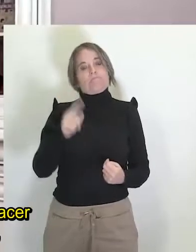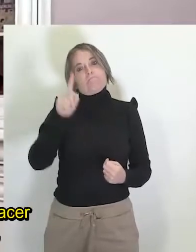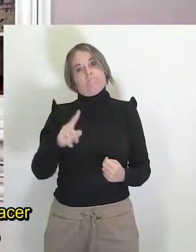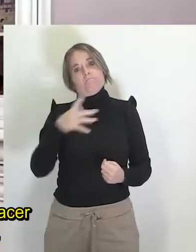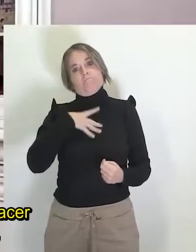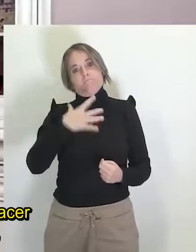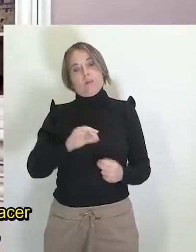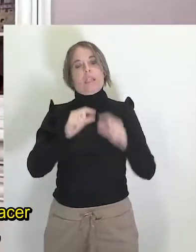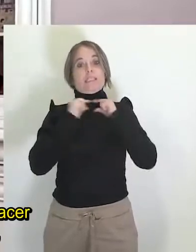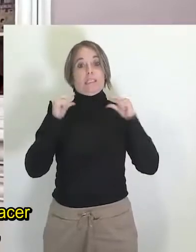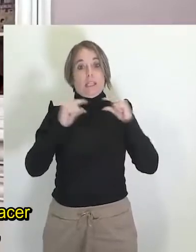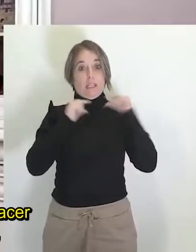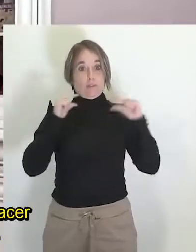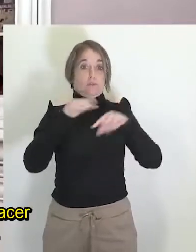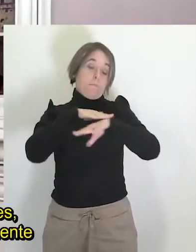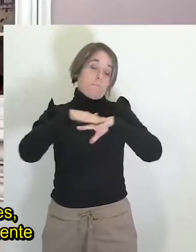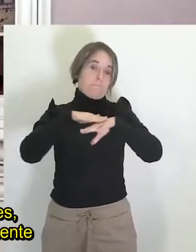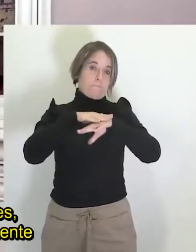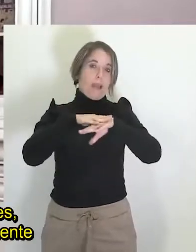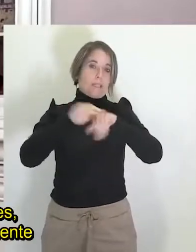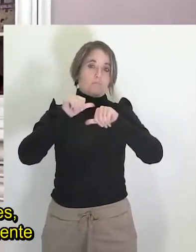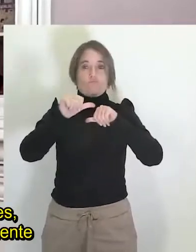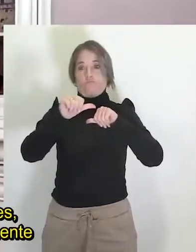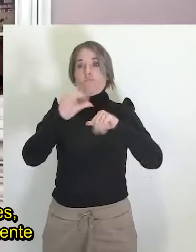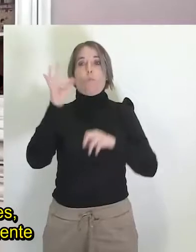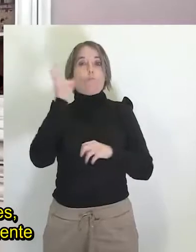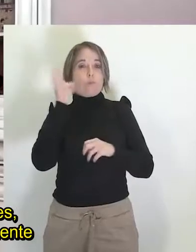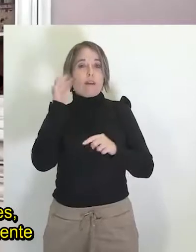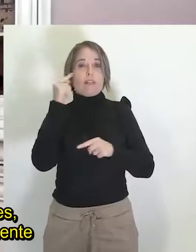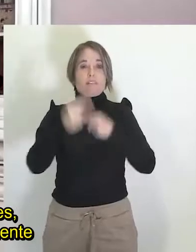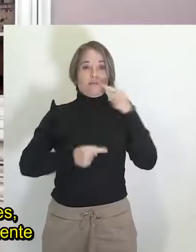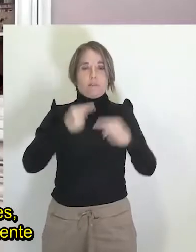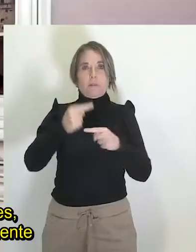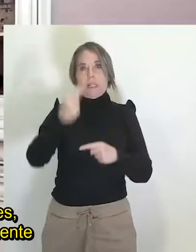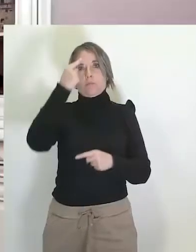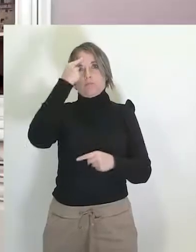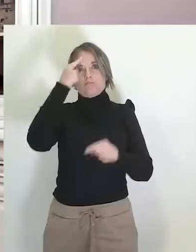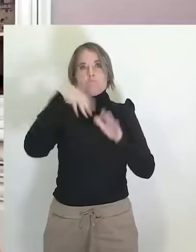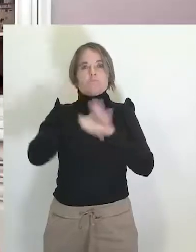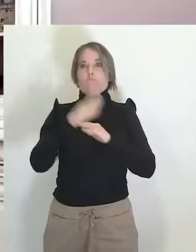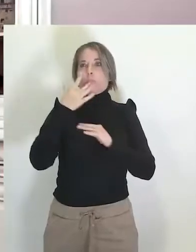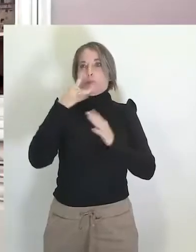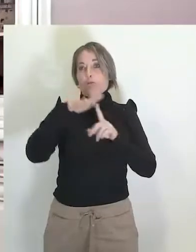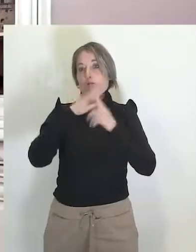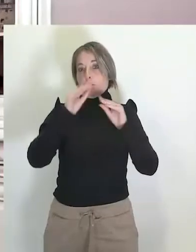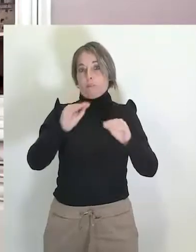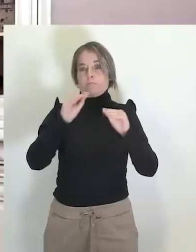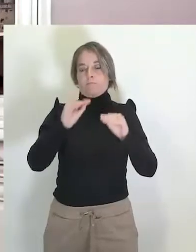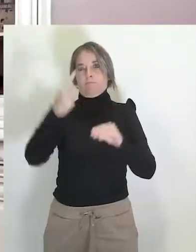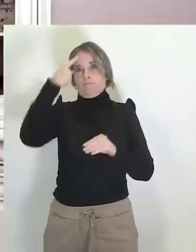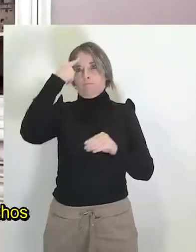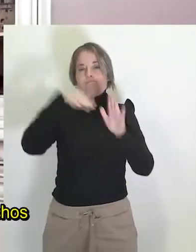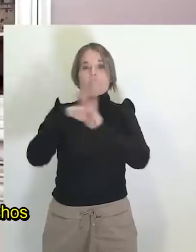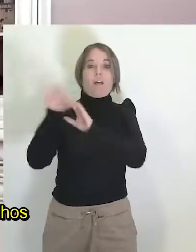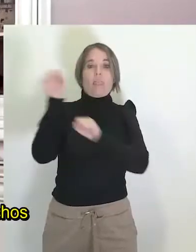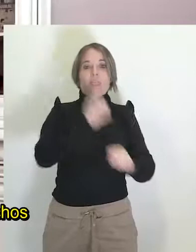de lo que puedan hacer estos sacerdotes de base, seguramente muchas mujeres, muchas familias tendrán en mente, ¿no?, pues lo que sucedió, y vosotras